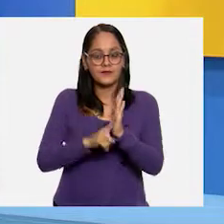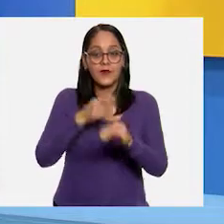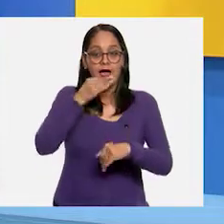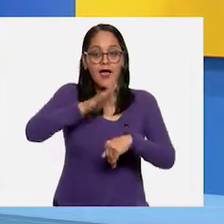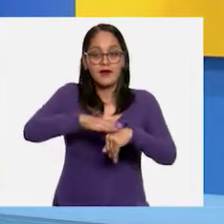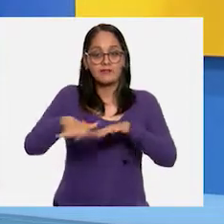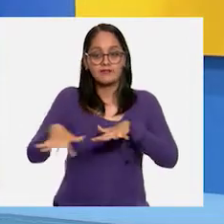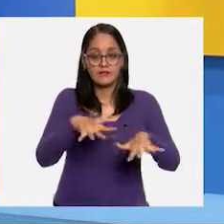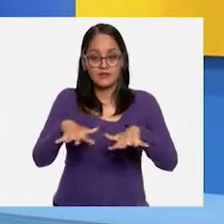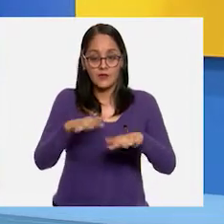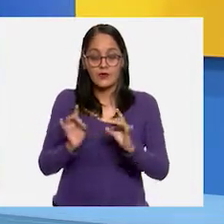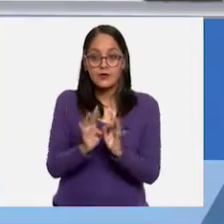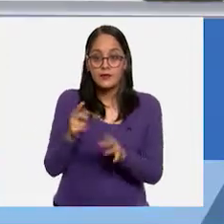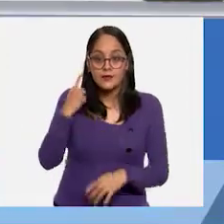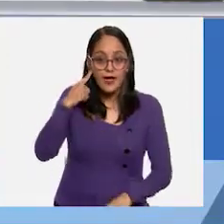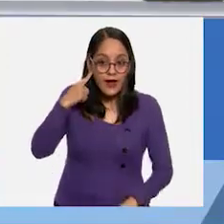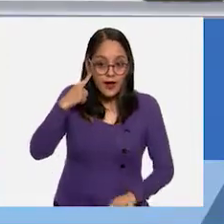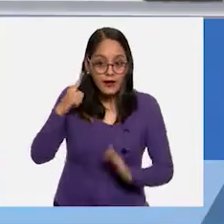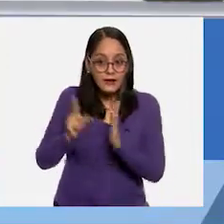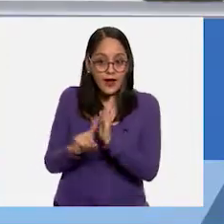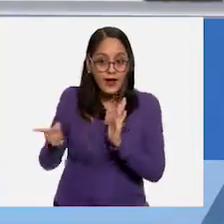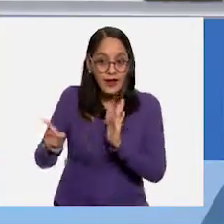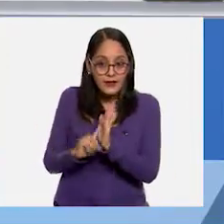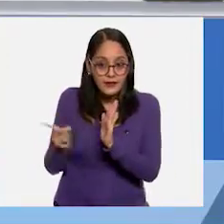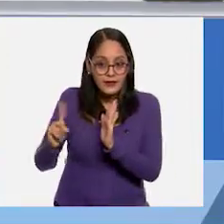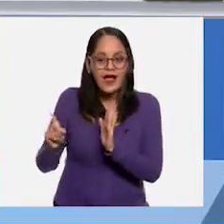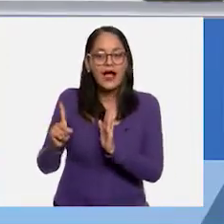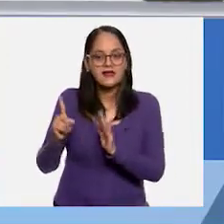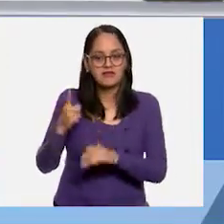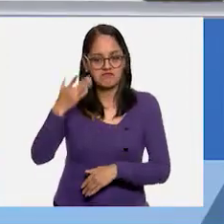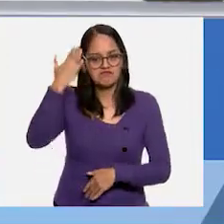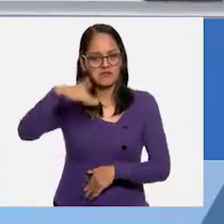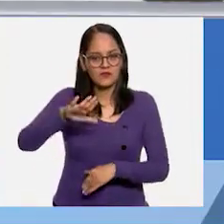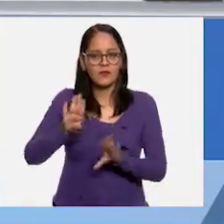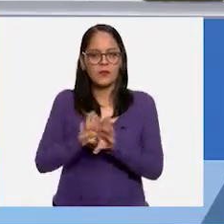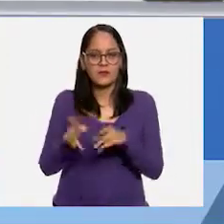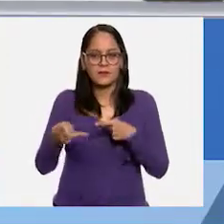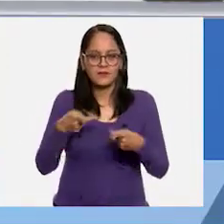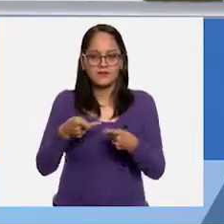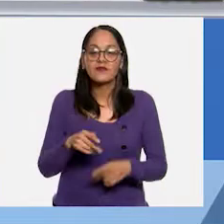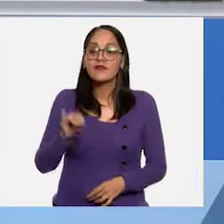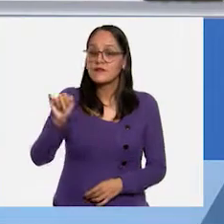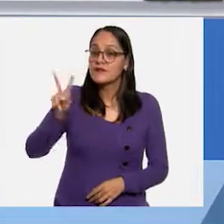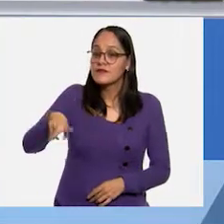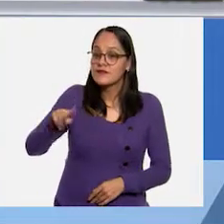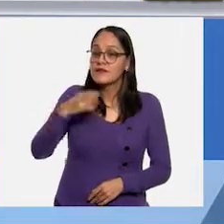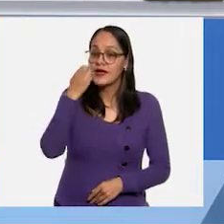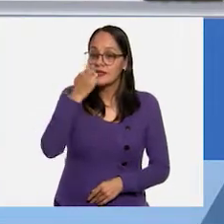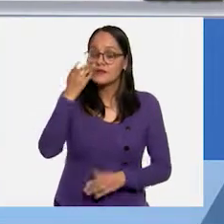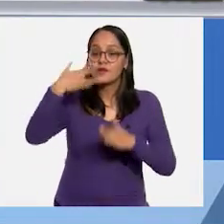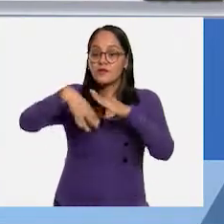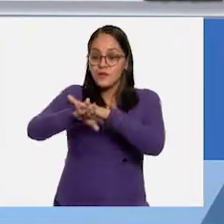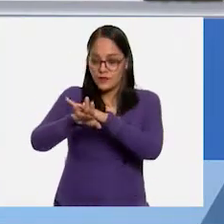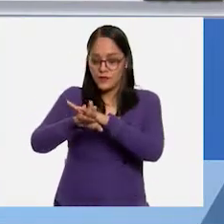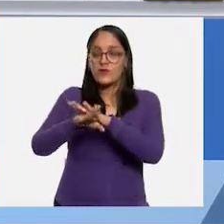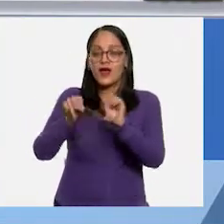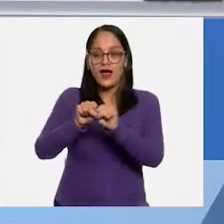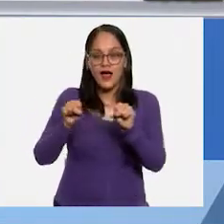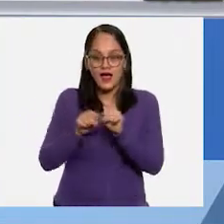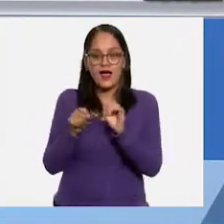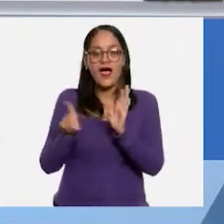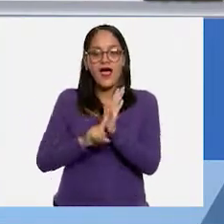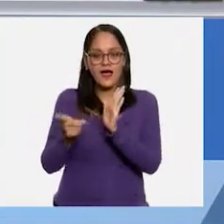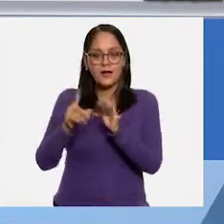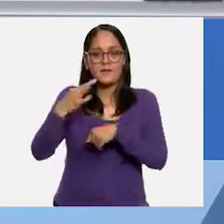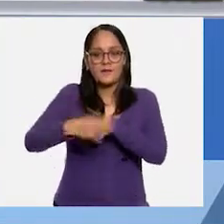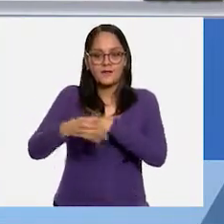en caso de que se active. Eso es cierto. En la escuela hacíamos simulacros varias veces al año, pero yo pensé que era